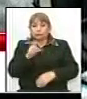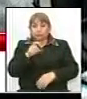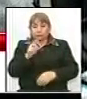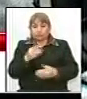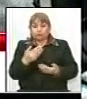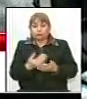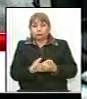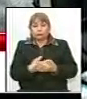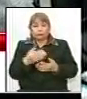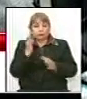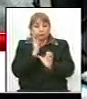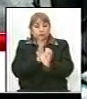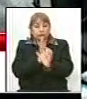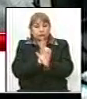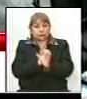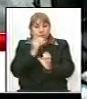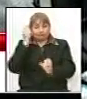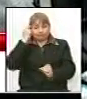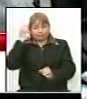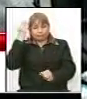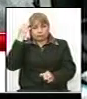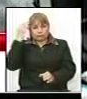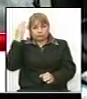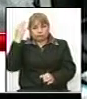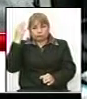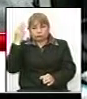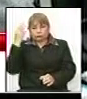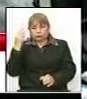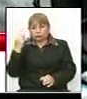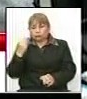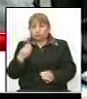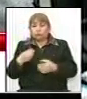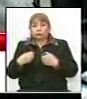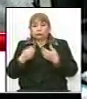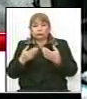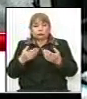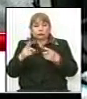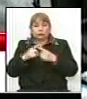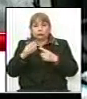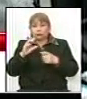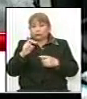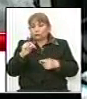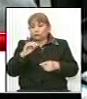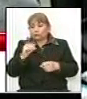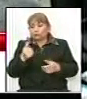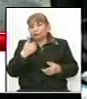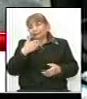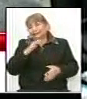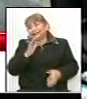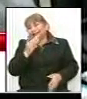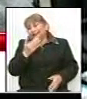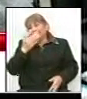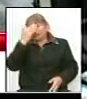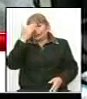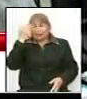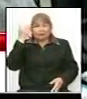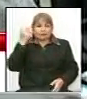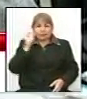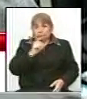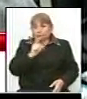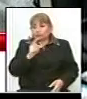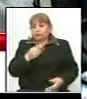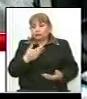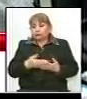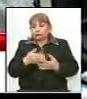de un neuropsicólogo, porque las demencias hoy por hoy ya se diagnostican técnicamente, ya no es como que aparece demente. No, entonces,